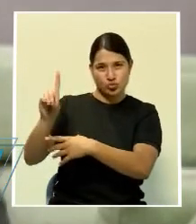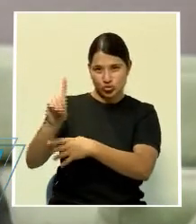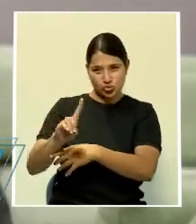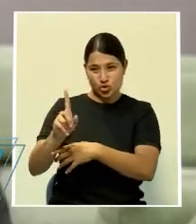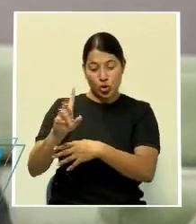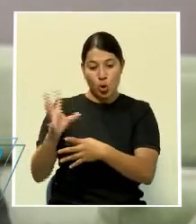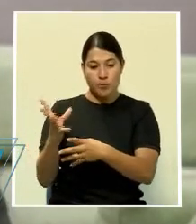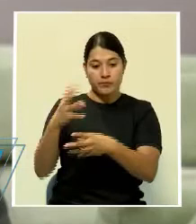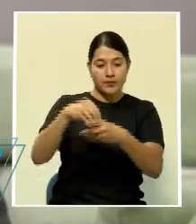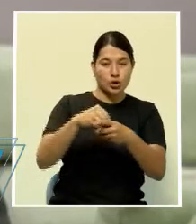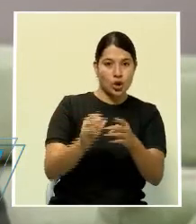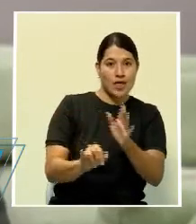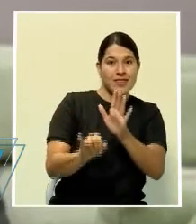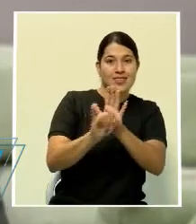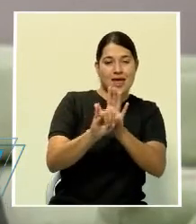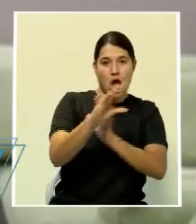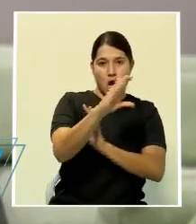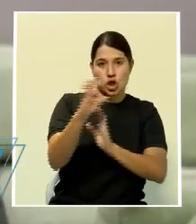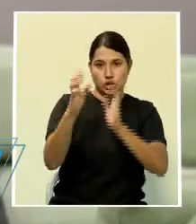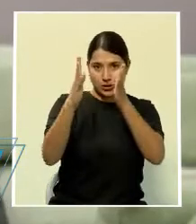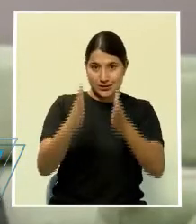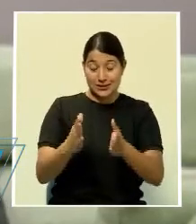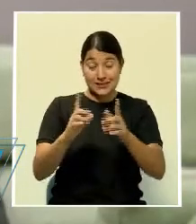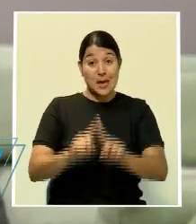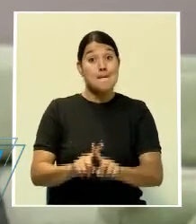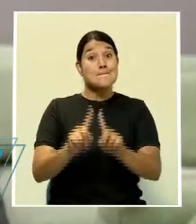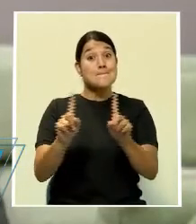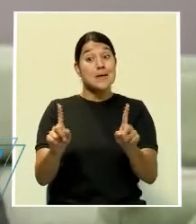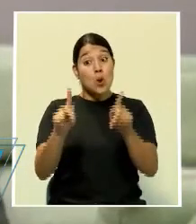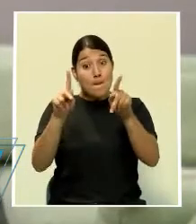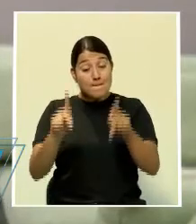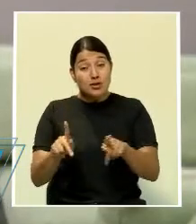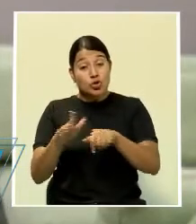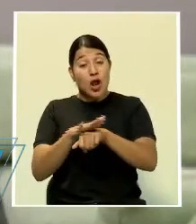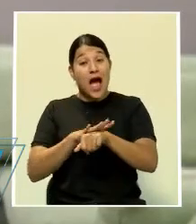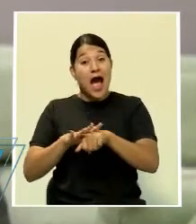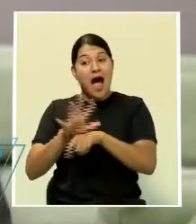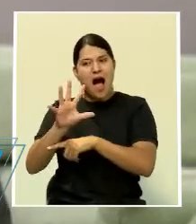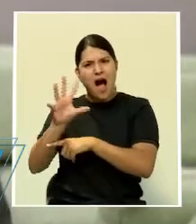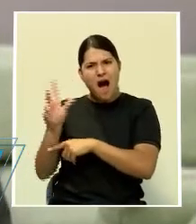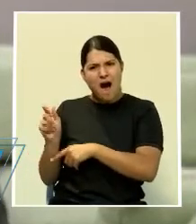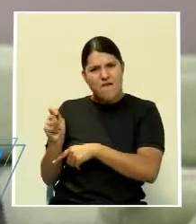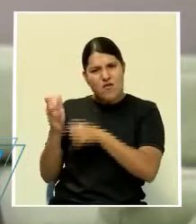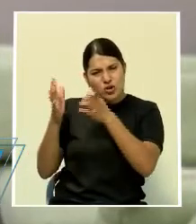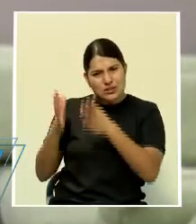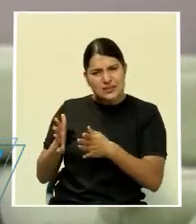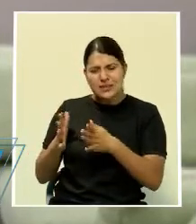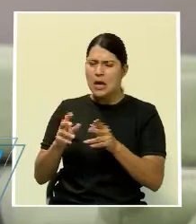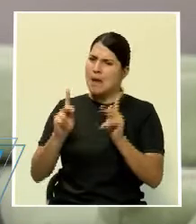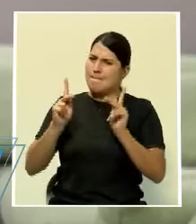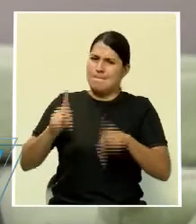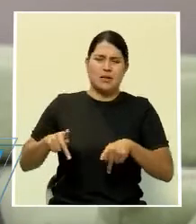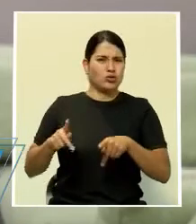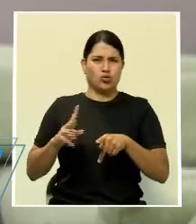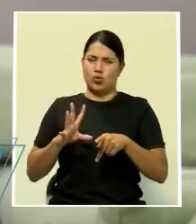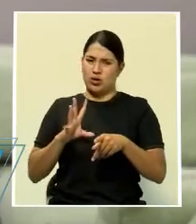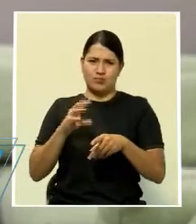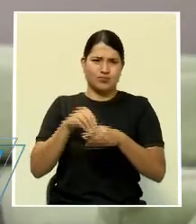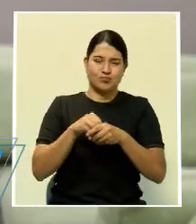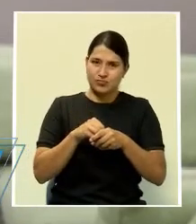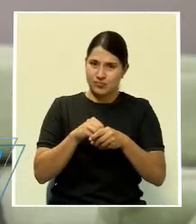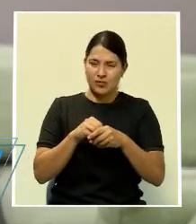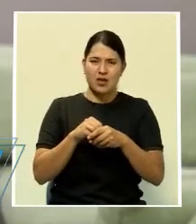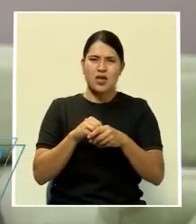embargo, la afrodescendencia y las personas identificadas como afrodescendientes han sido protagonistas y han conformado y configurado